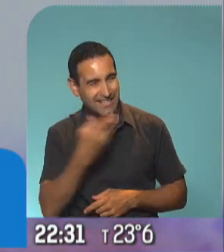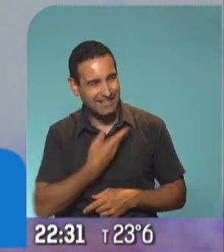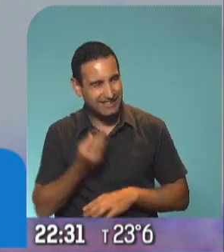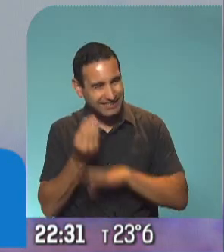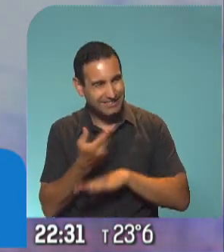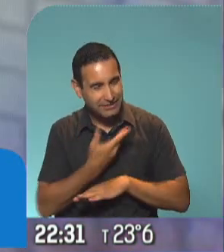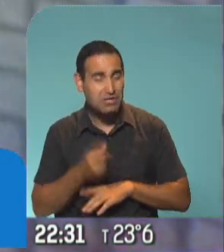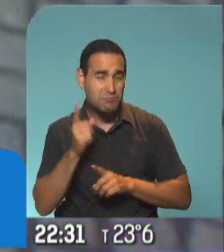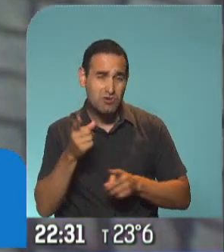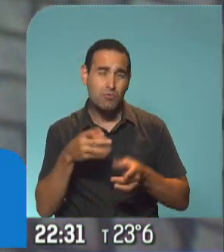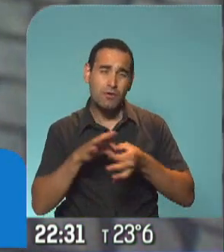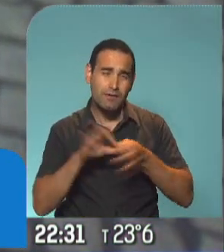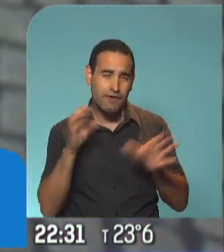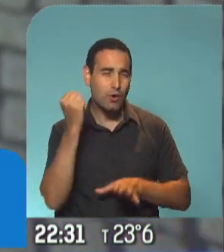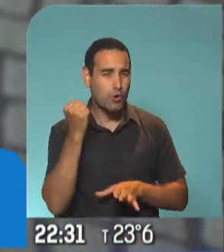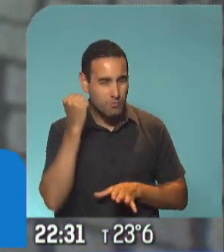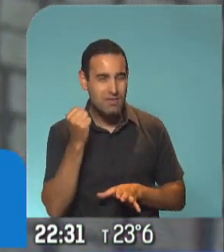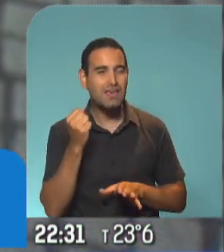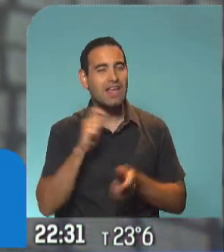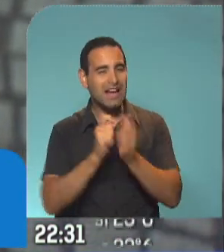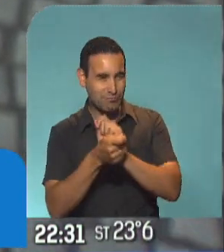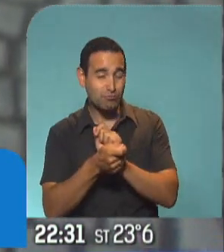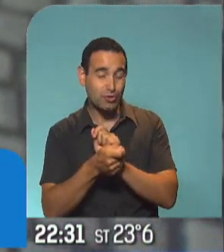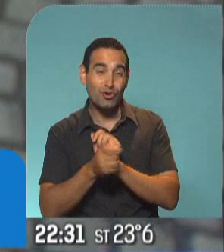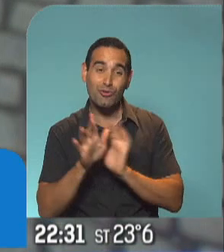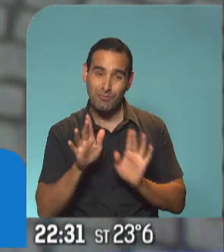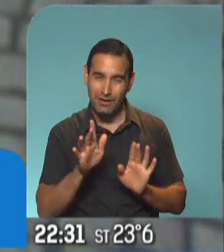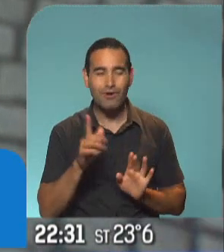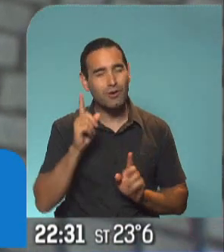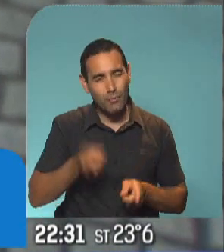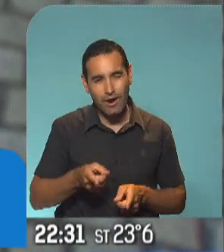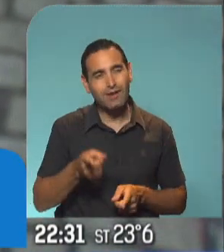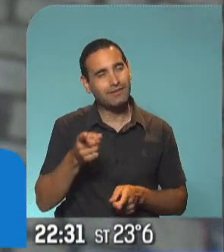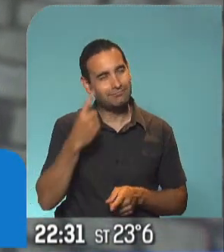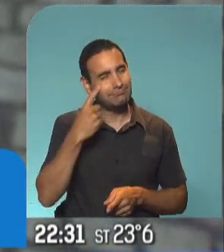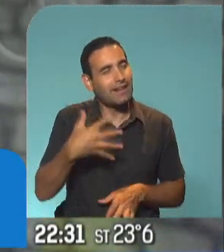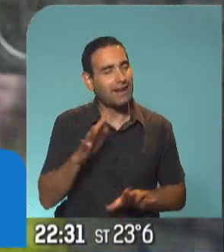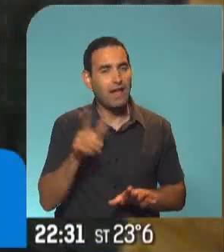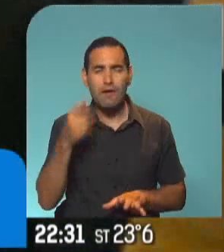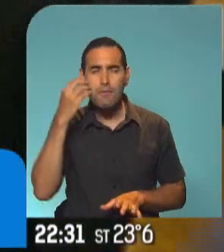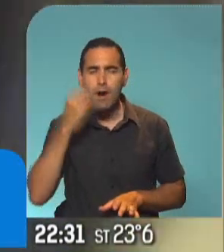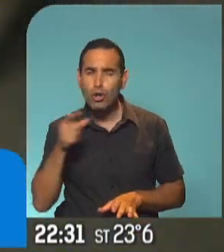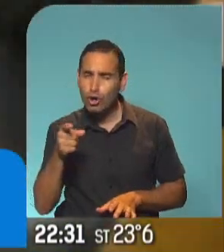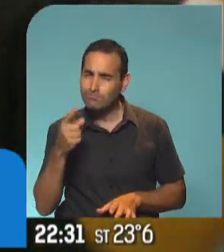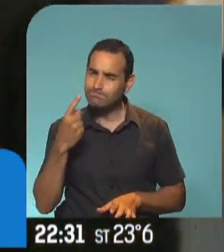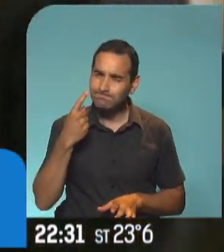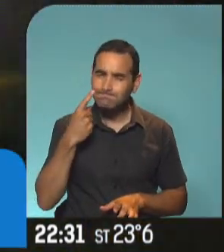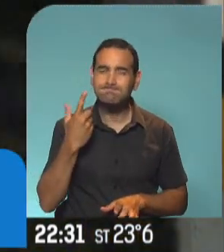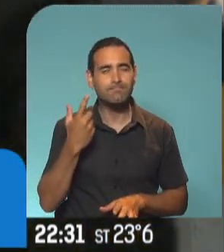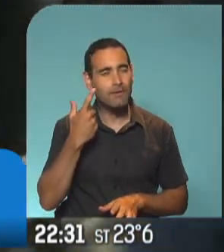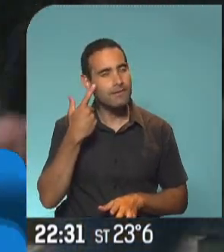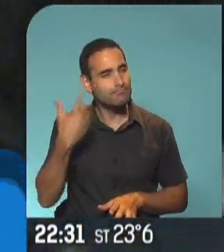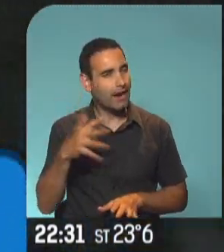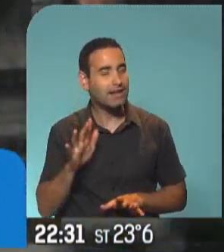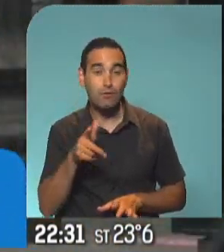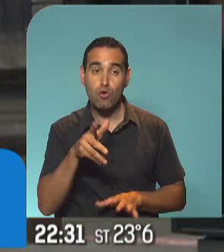liberalización de la economía y de reformas importantes. Sin embargo, un poco la astucia que vamos a ver si le resulta a Macron en este 2020, porque el